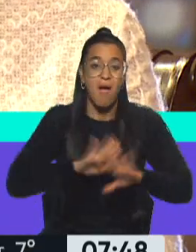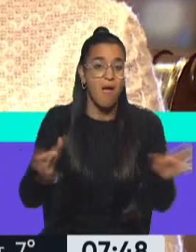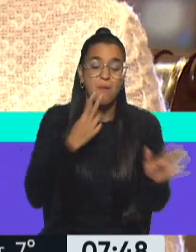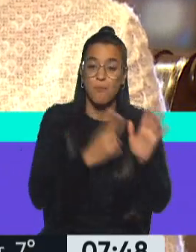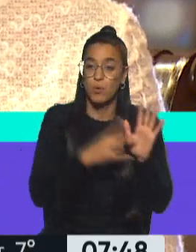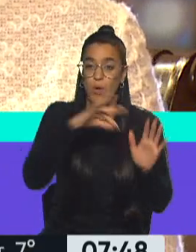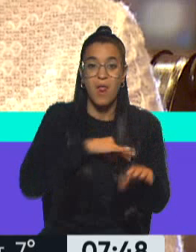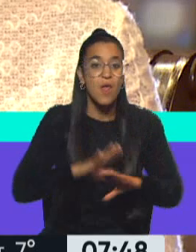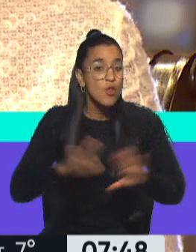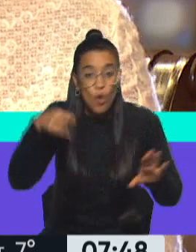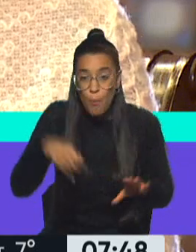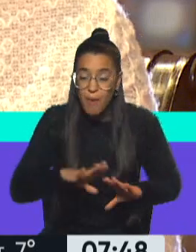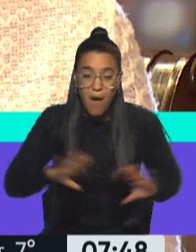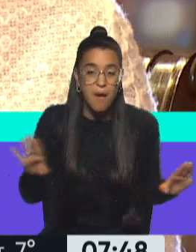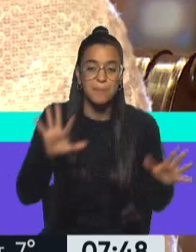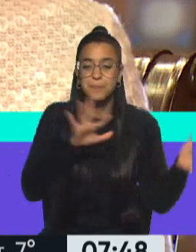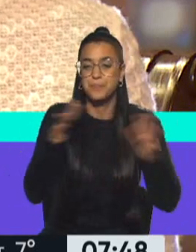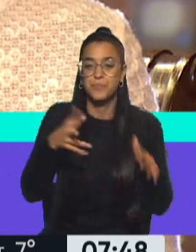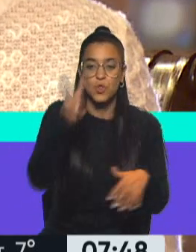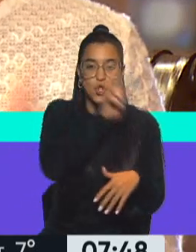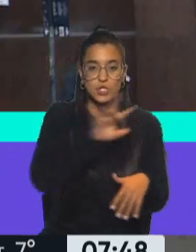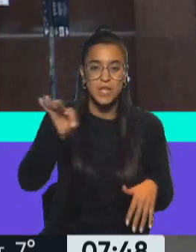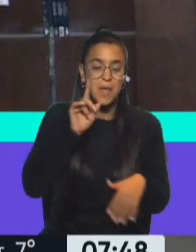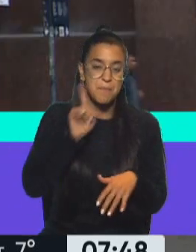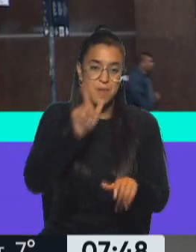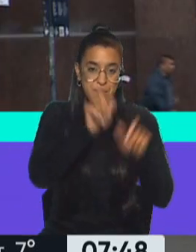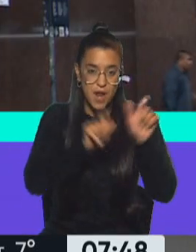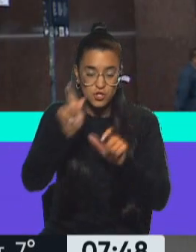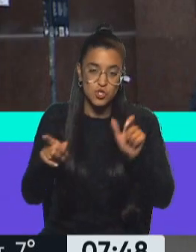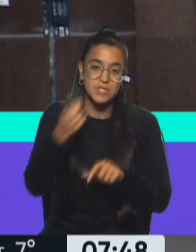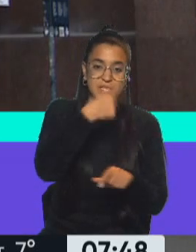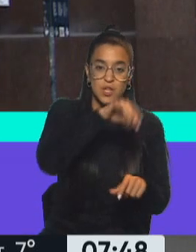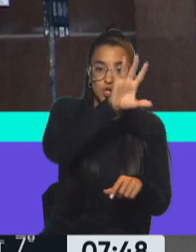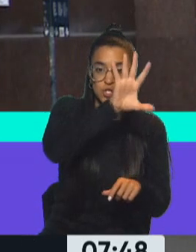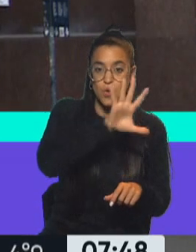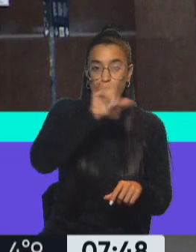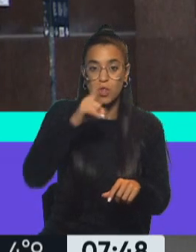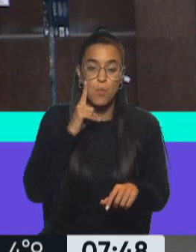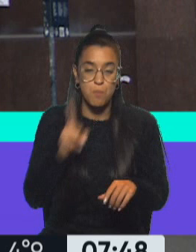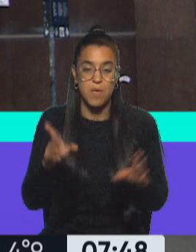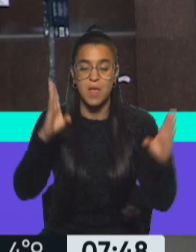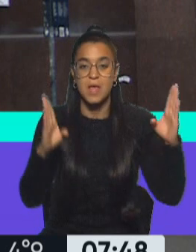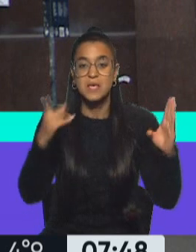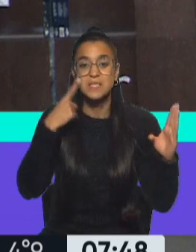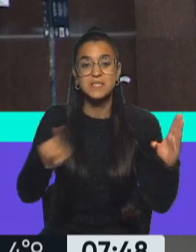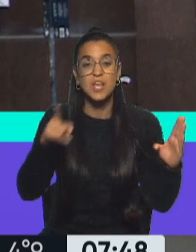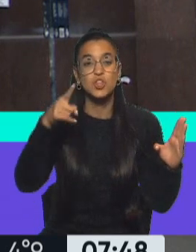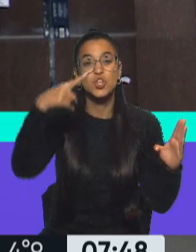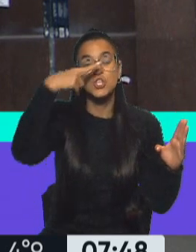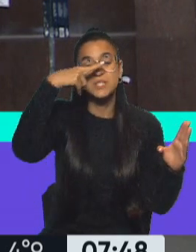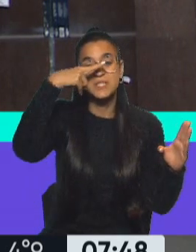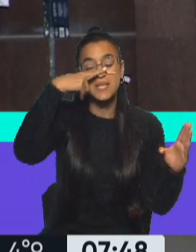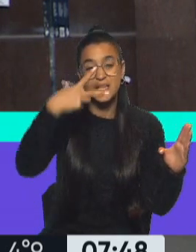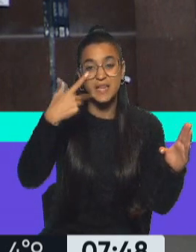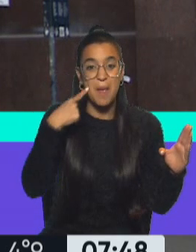ganancias y hay aproximadamente 200.000 personas que están entre 151.000 y 173.000 que van